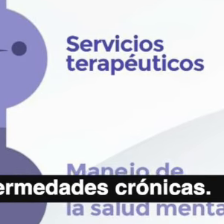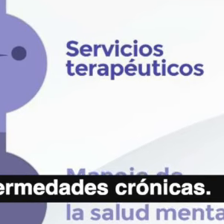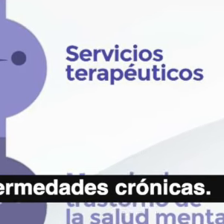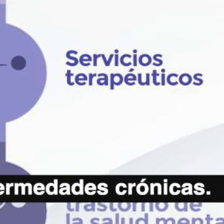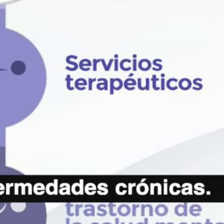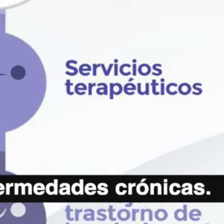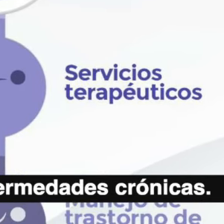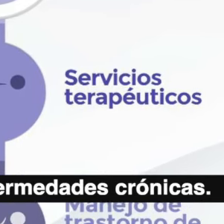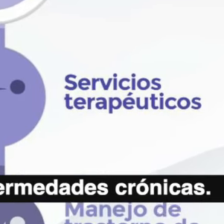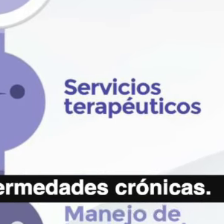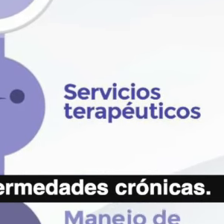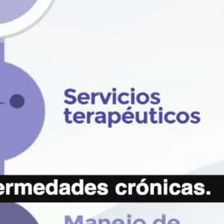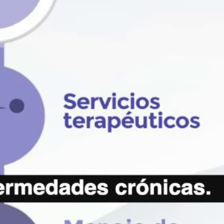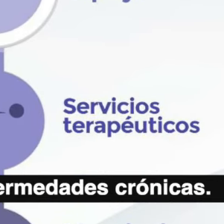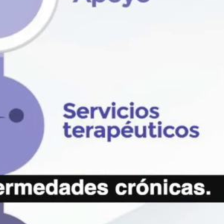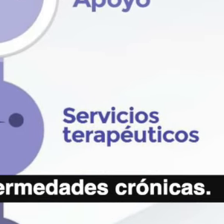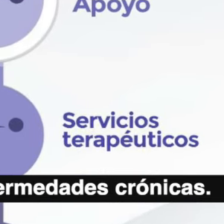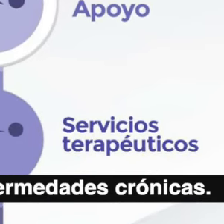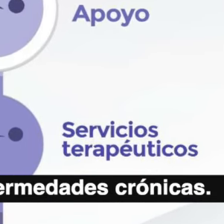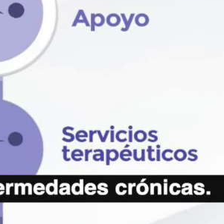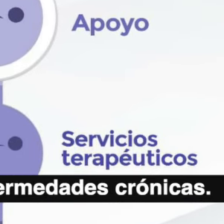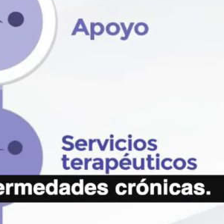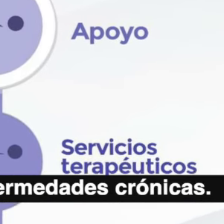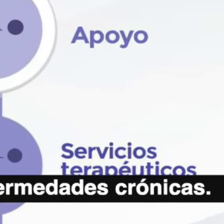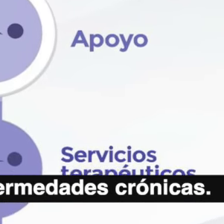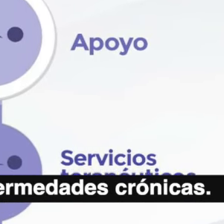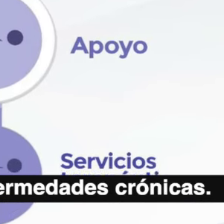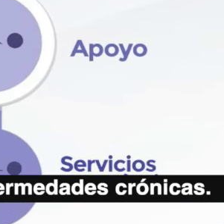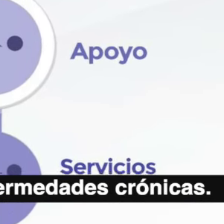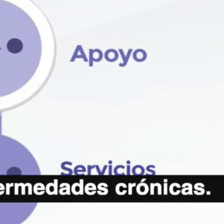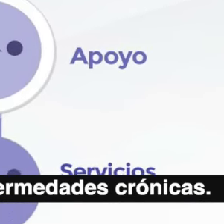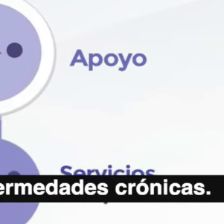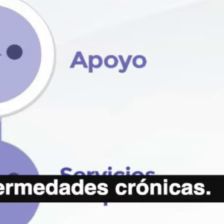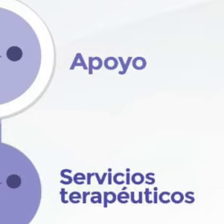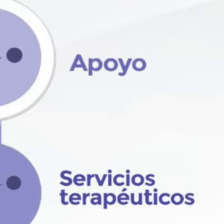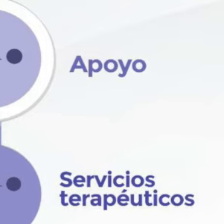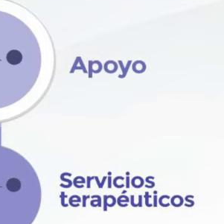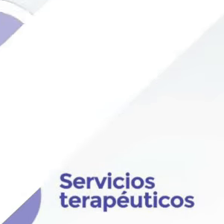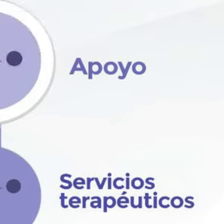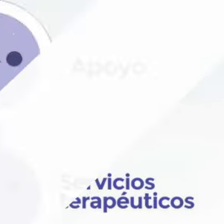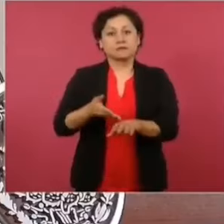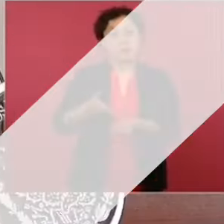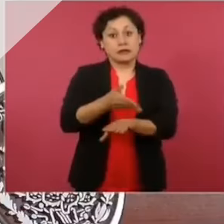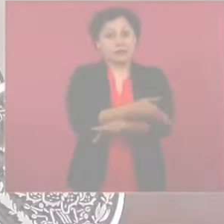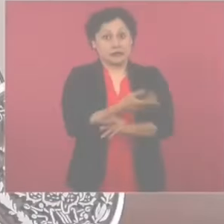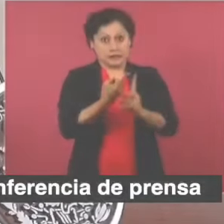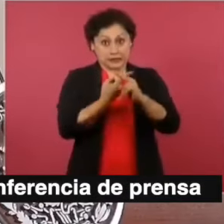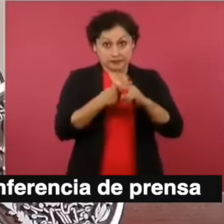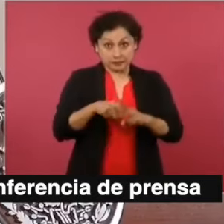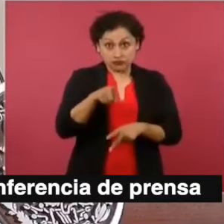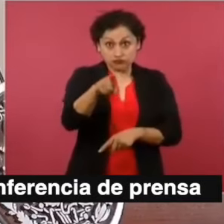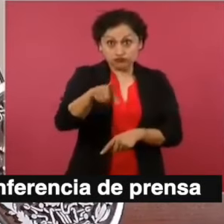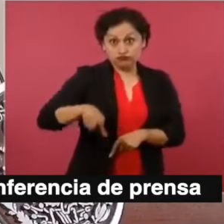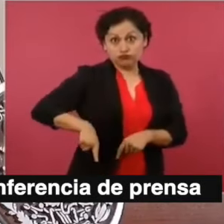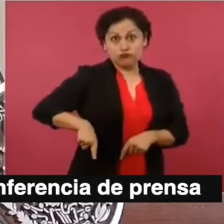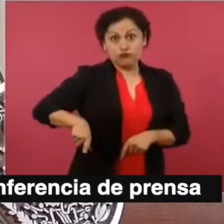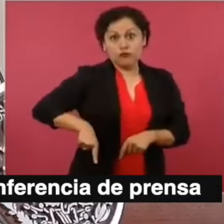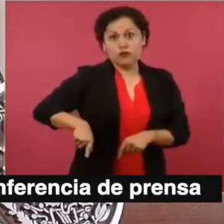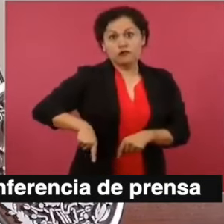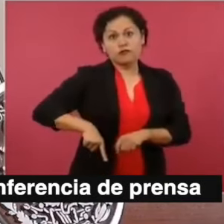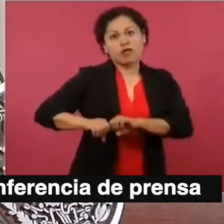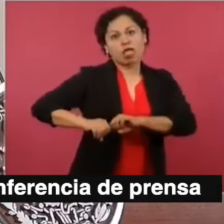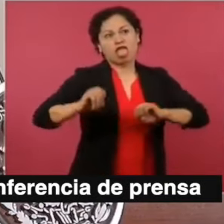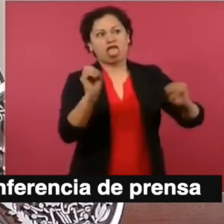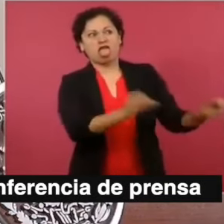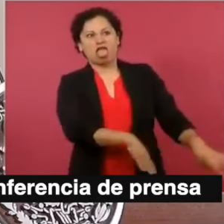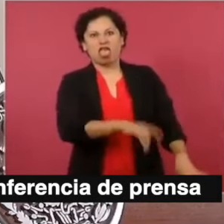participación en el desarrollo de programas institucionales que atienden enfermedades crónicas. El día martes, durante la sección